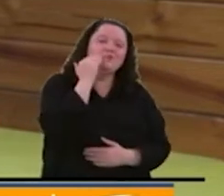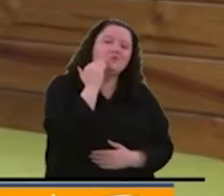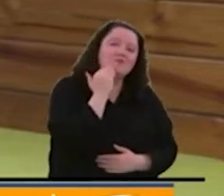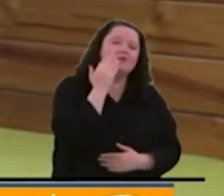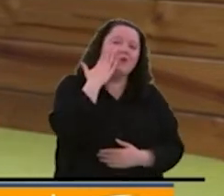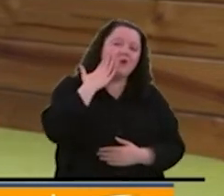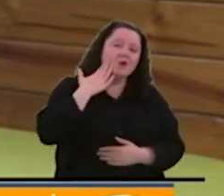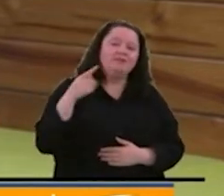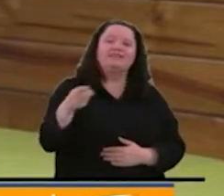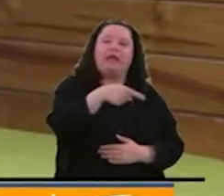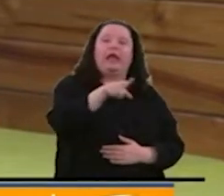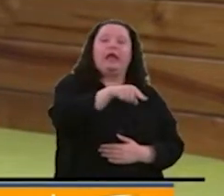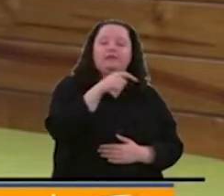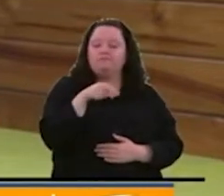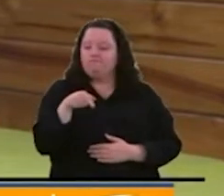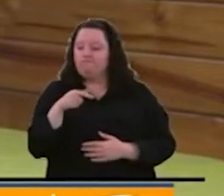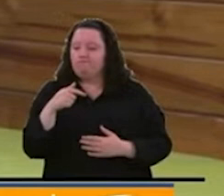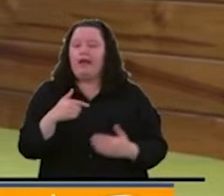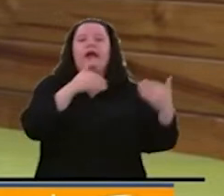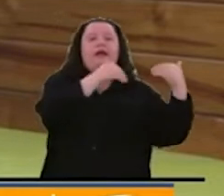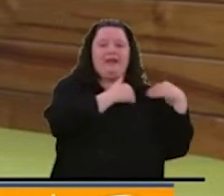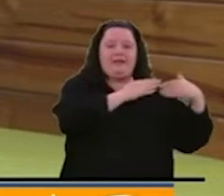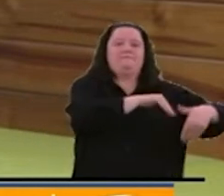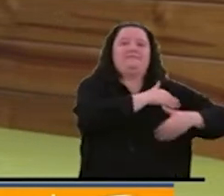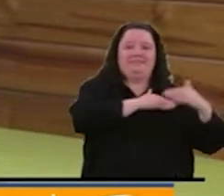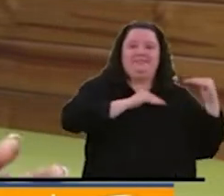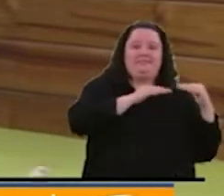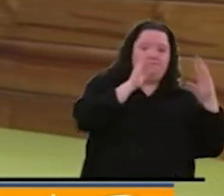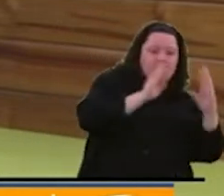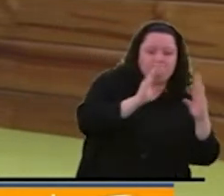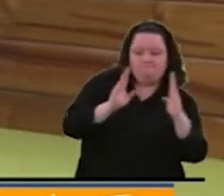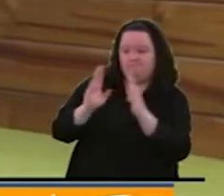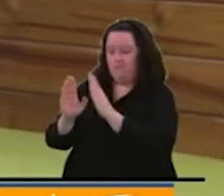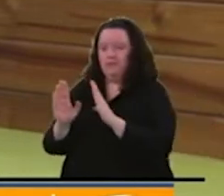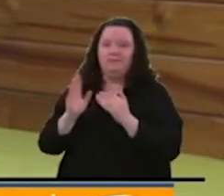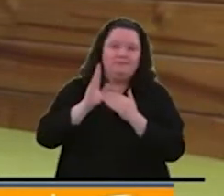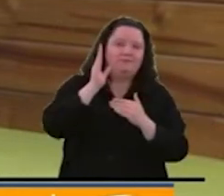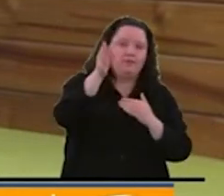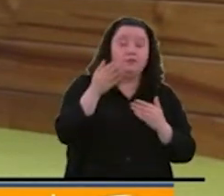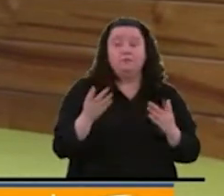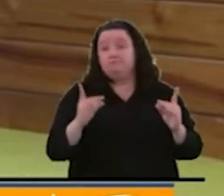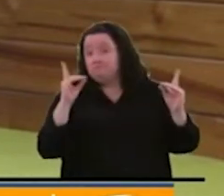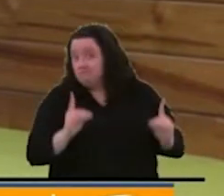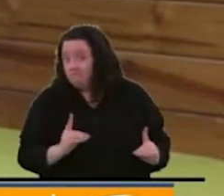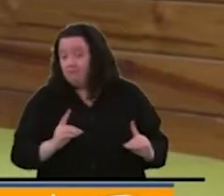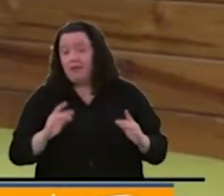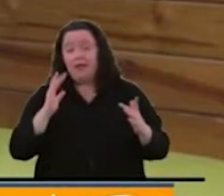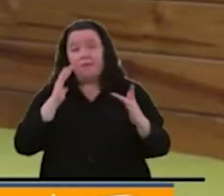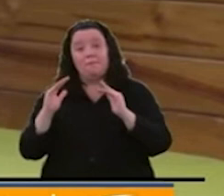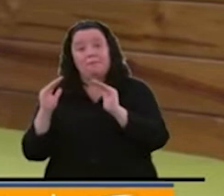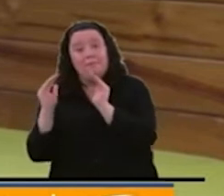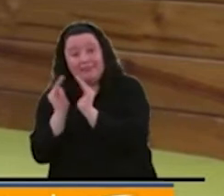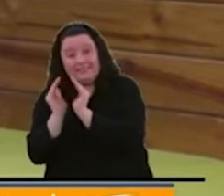adolescentes, la responsabilidad será de este ministerio. Todavía no se define si bienestar